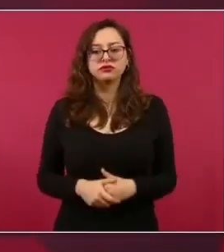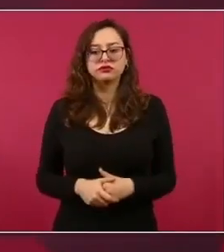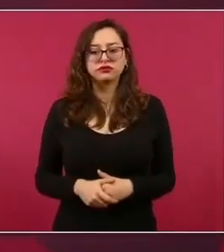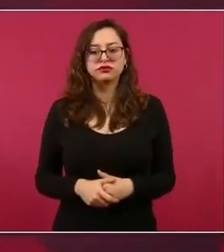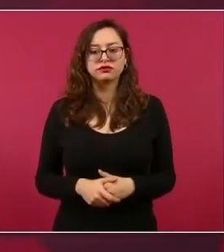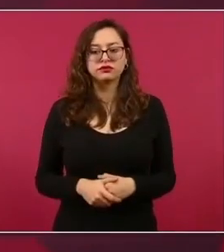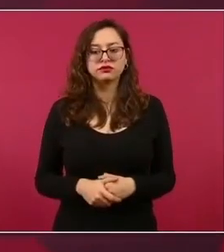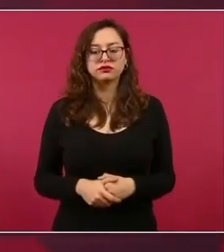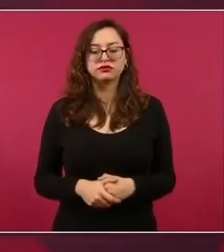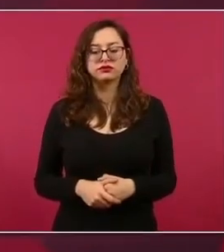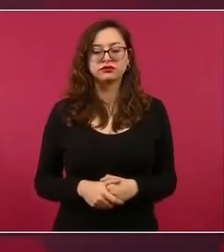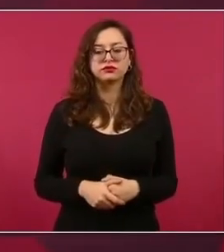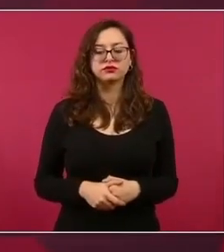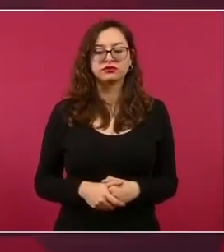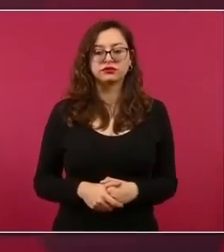o